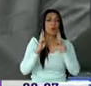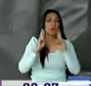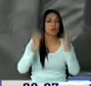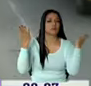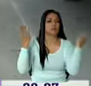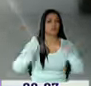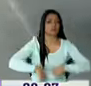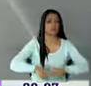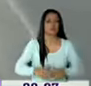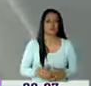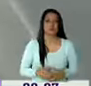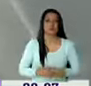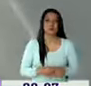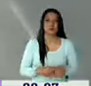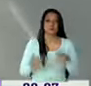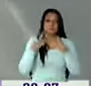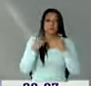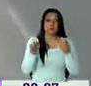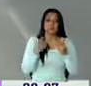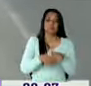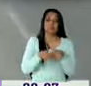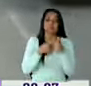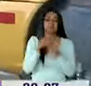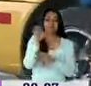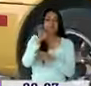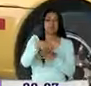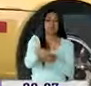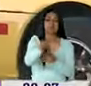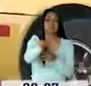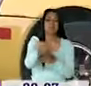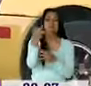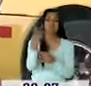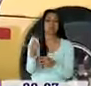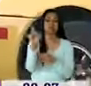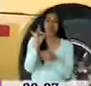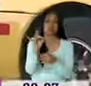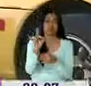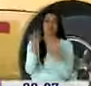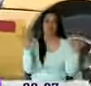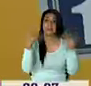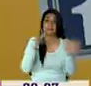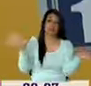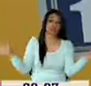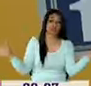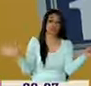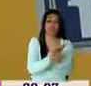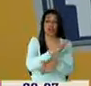lo sea. Los controles iniciarán desde enero del próximo año, es decir, una vez que se hayan